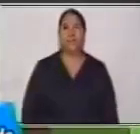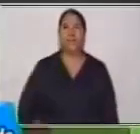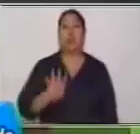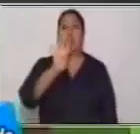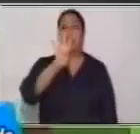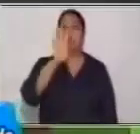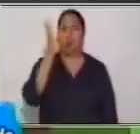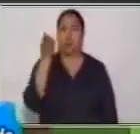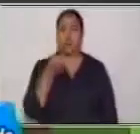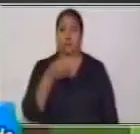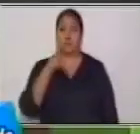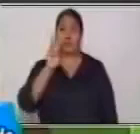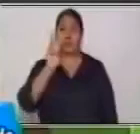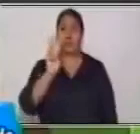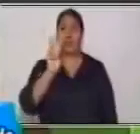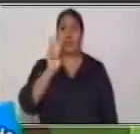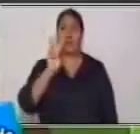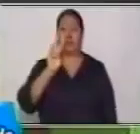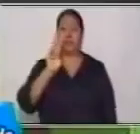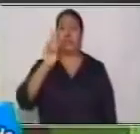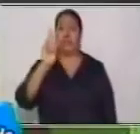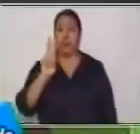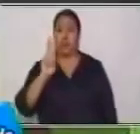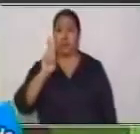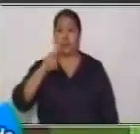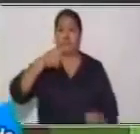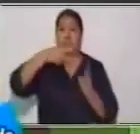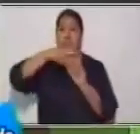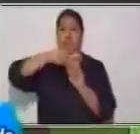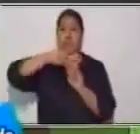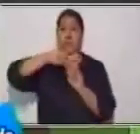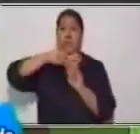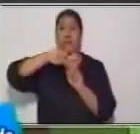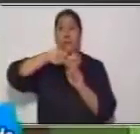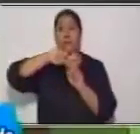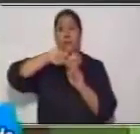4 tercios de R más